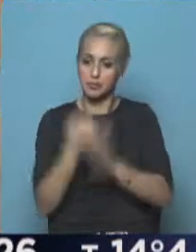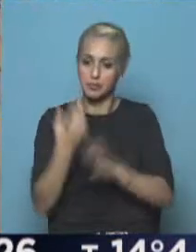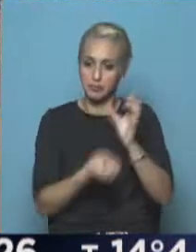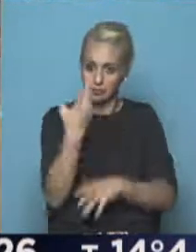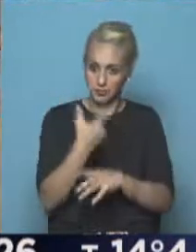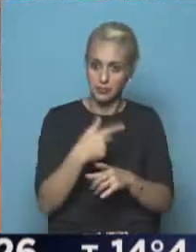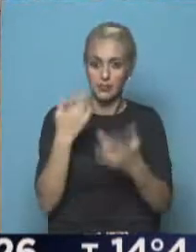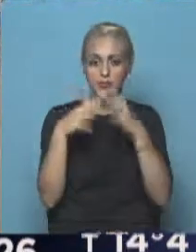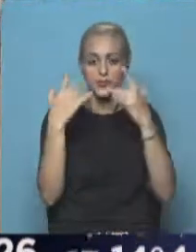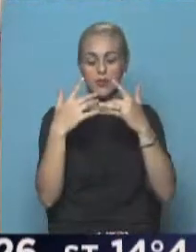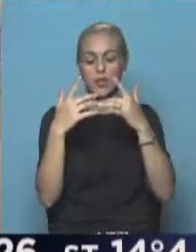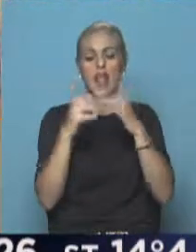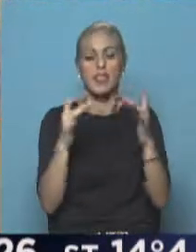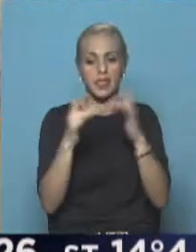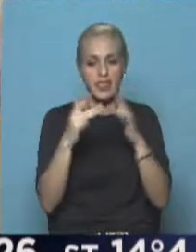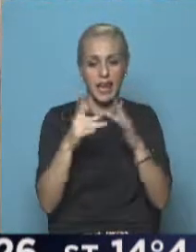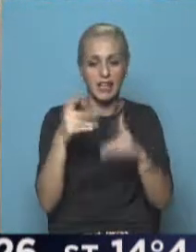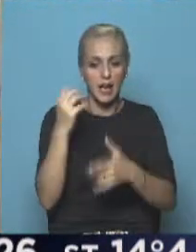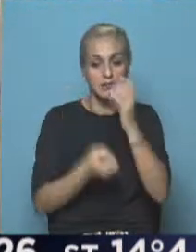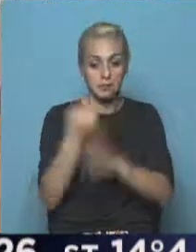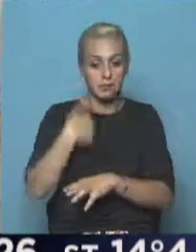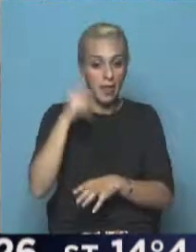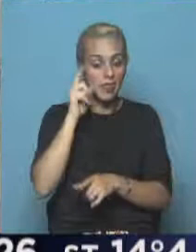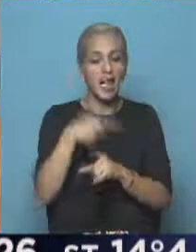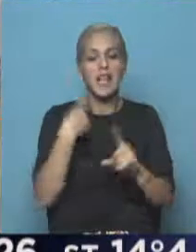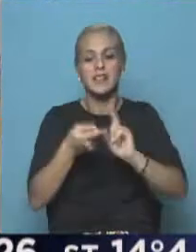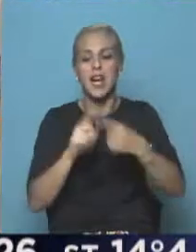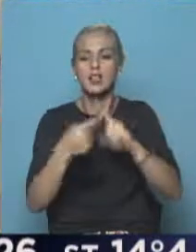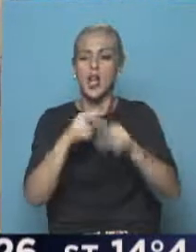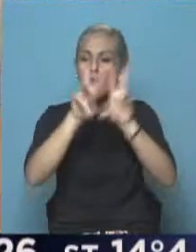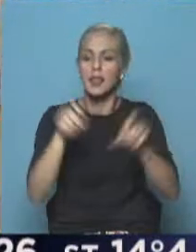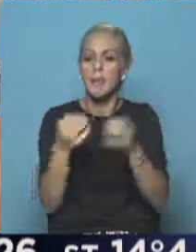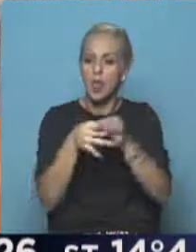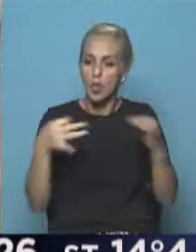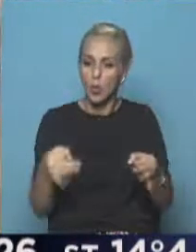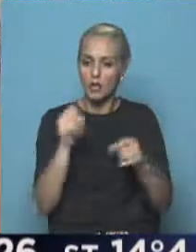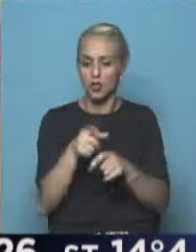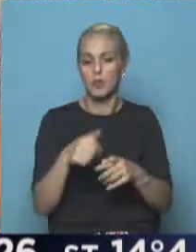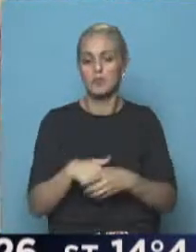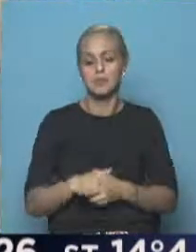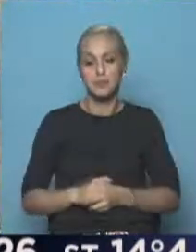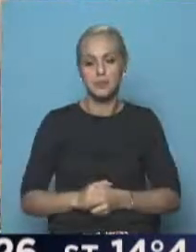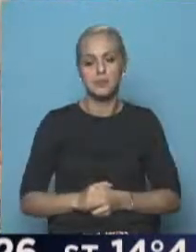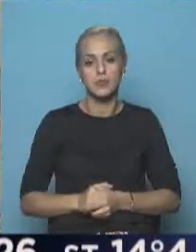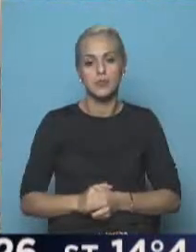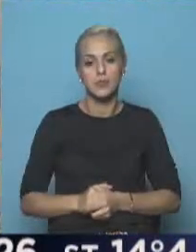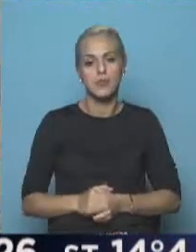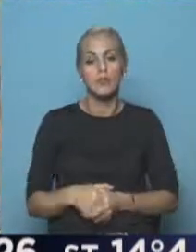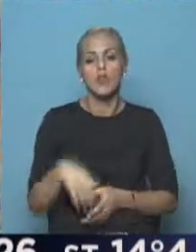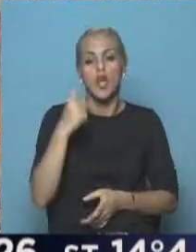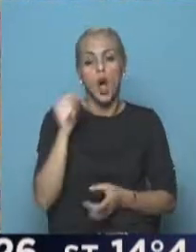programas informáticos que tienen que ver con la educación y si bien es economista, porque está graduado en economía, ahora se va a dedicar a ser. Fino Chiaro, como sabemos, pasa